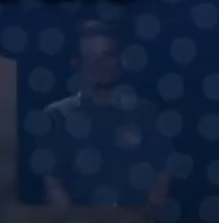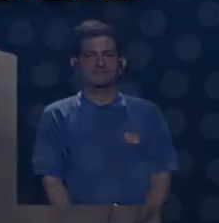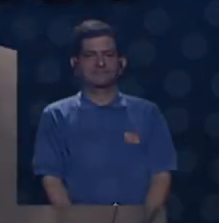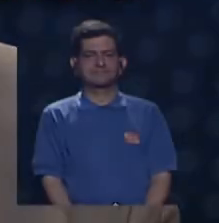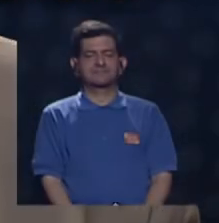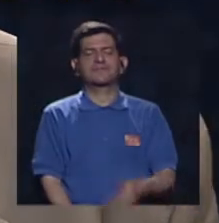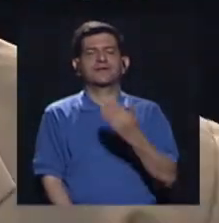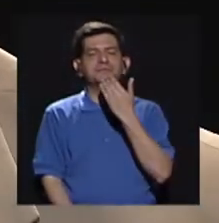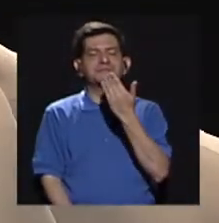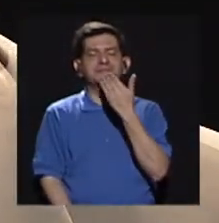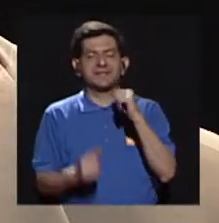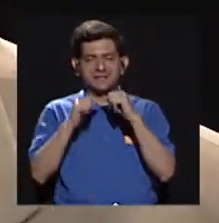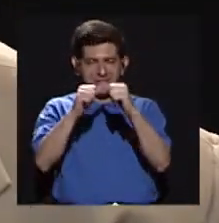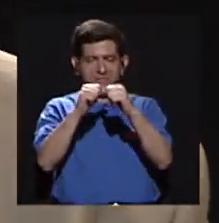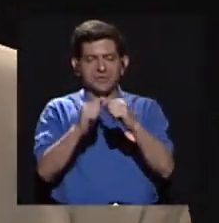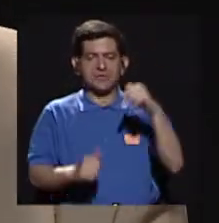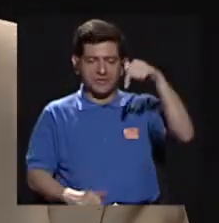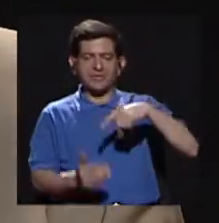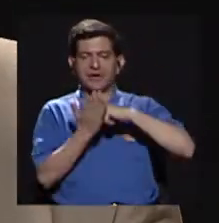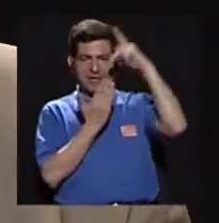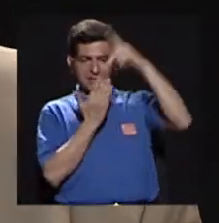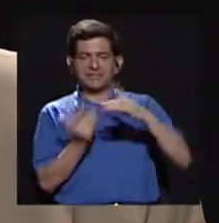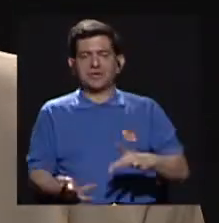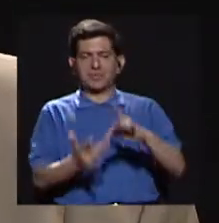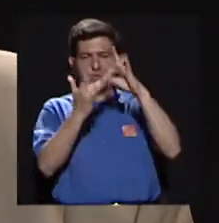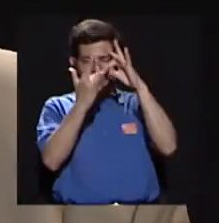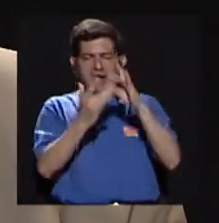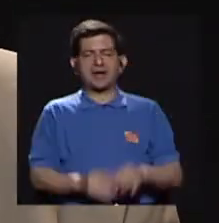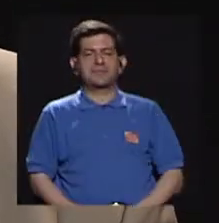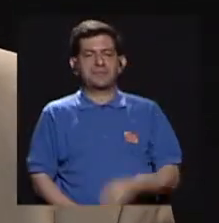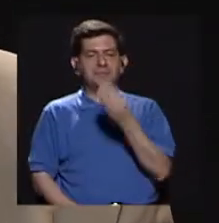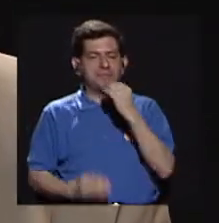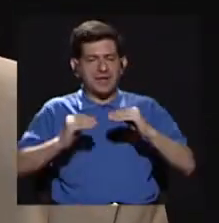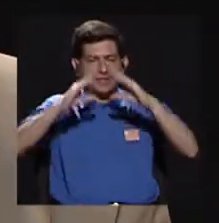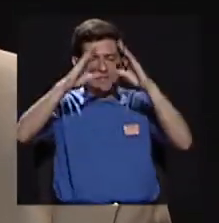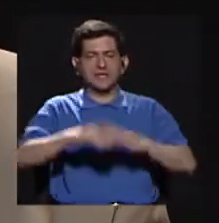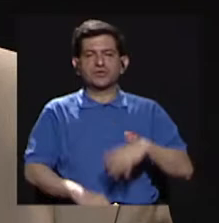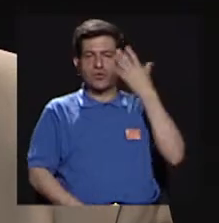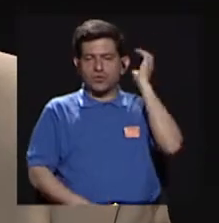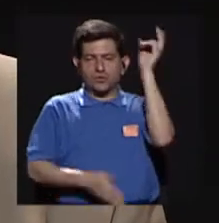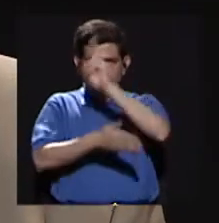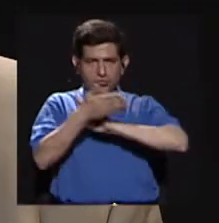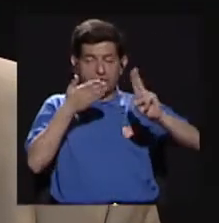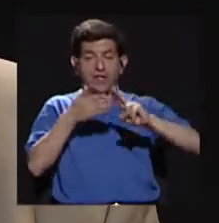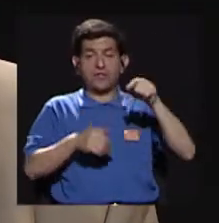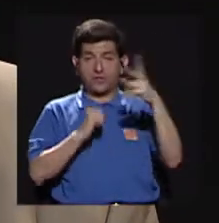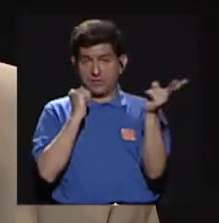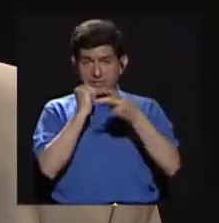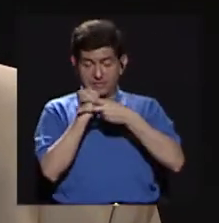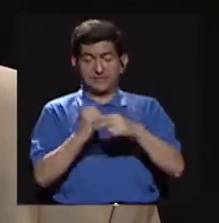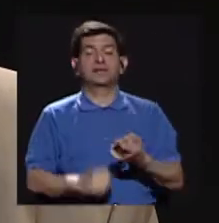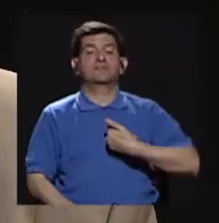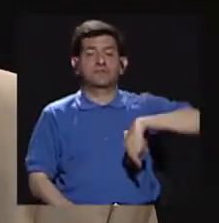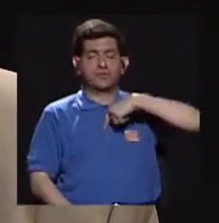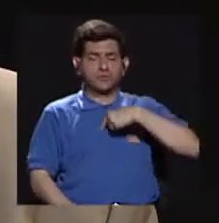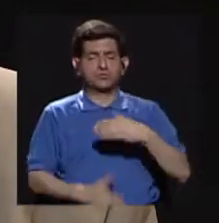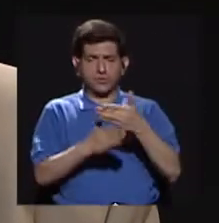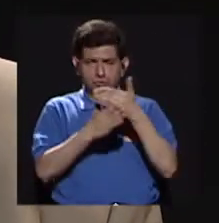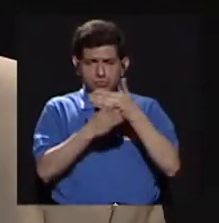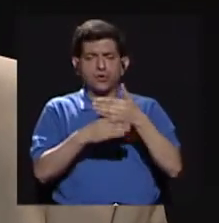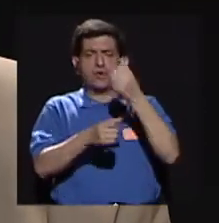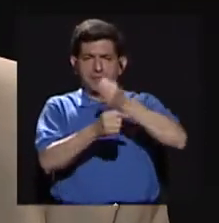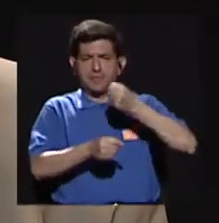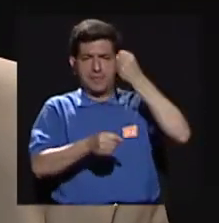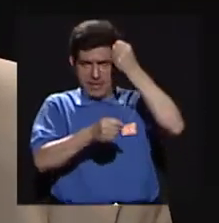gracias por continuar con nosotros en este programa especial de desayunos de radio universidad en esta ocasión haciendo una coproducción un